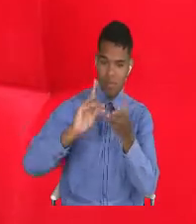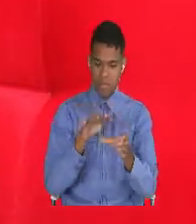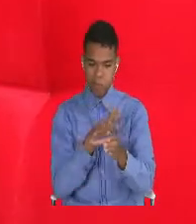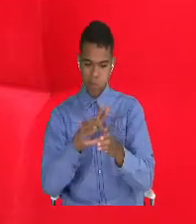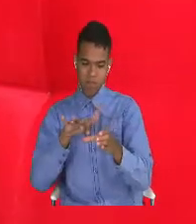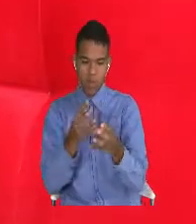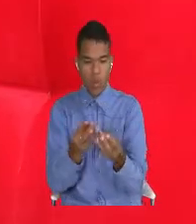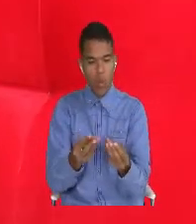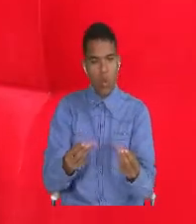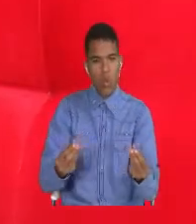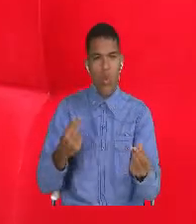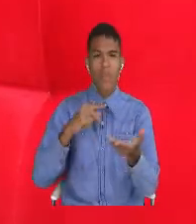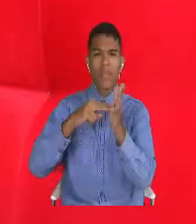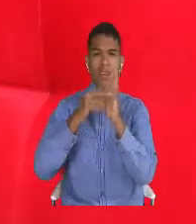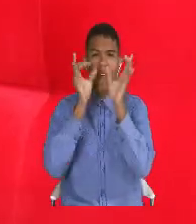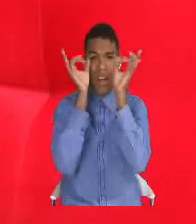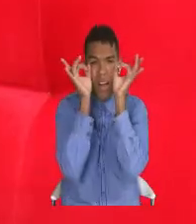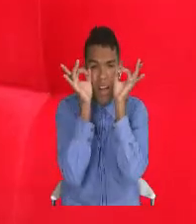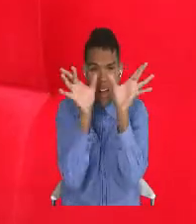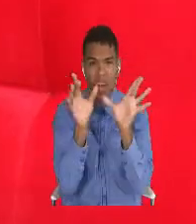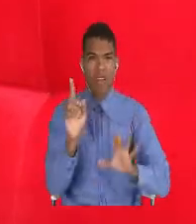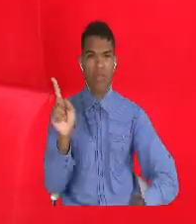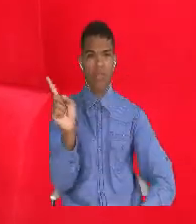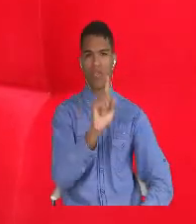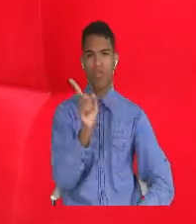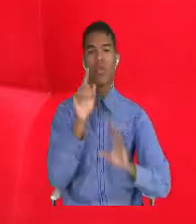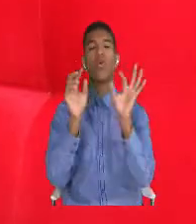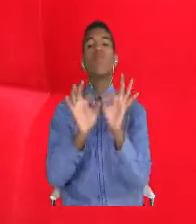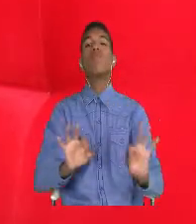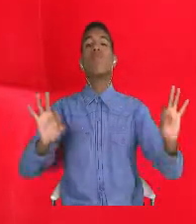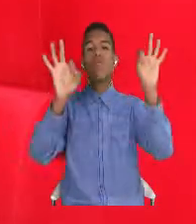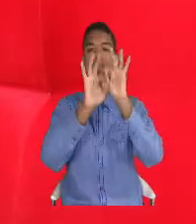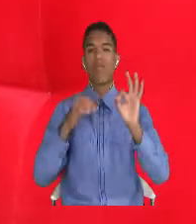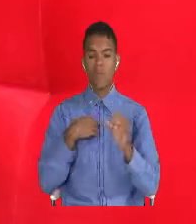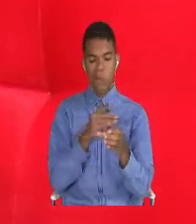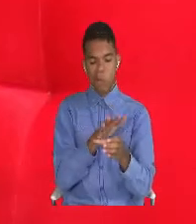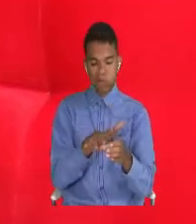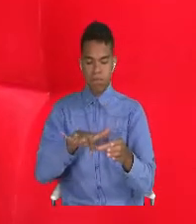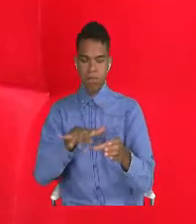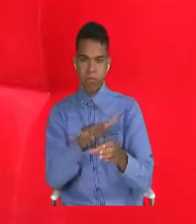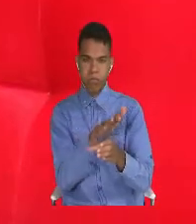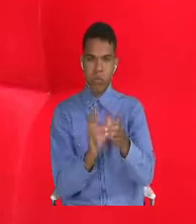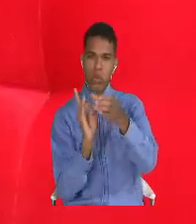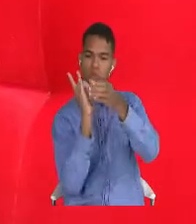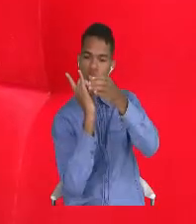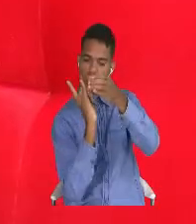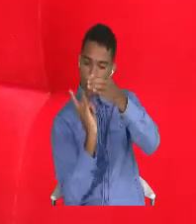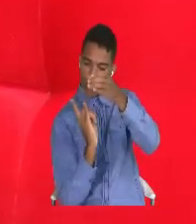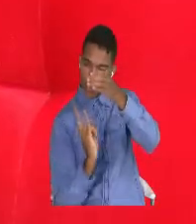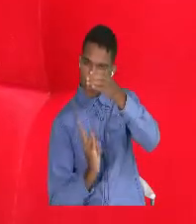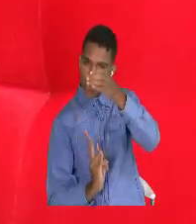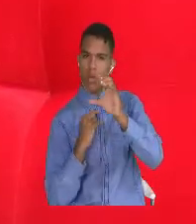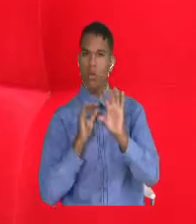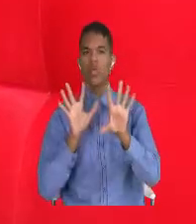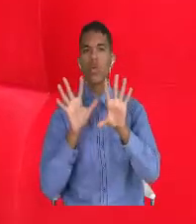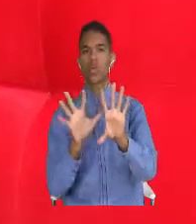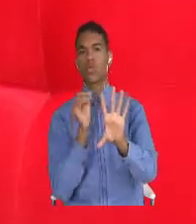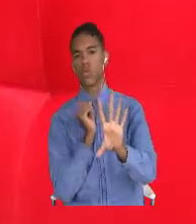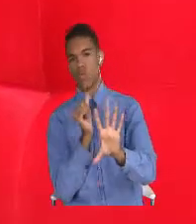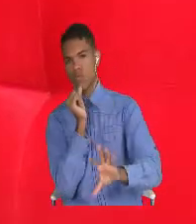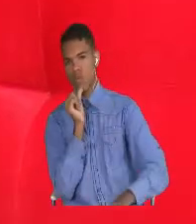pero sí es muy importante sacar todo el líquido que el cirujano o que el médico ha introducido en la paciente. Eso es lo que